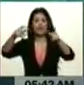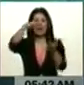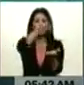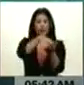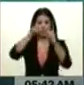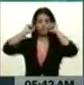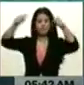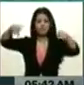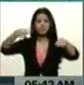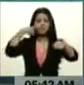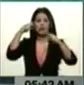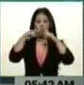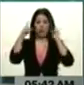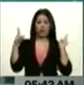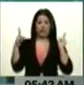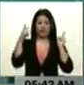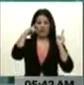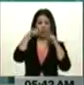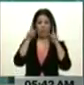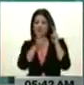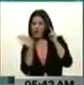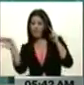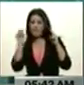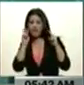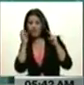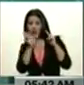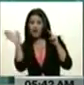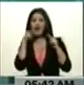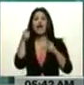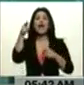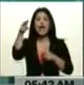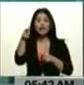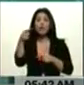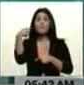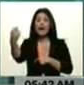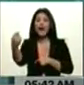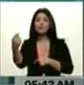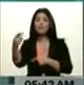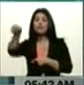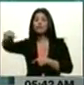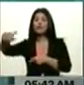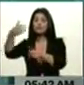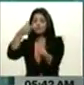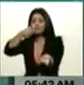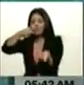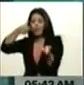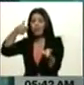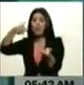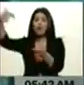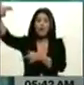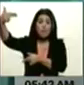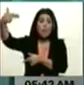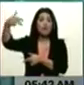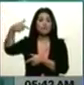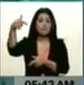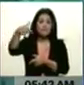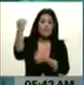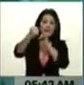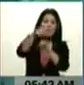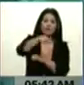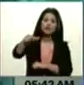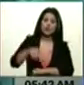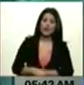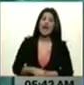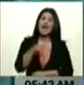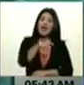que hasta sale un tipo que era de CNN, por Dios. Era de CNN y dice, nosotros fuimos y ya eran las 3 de la